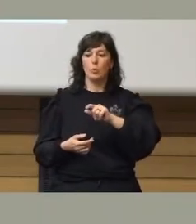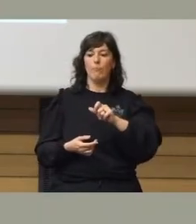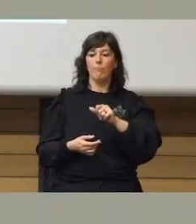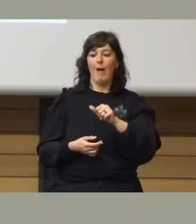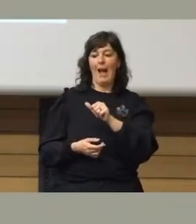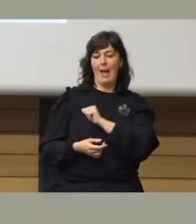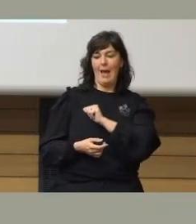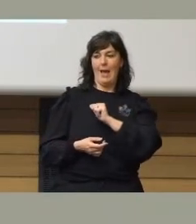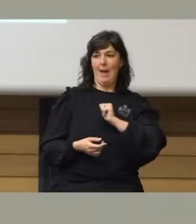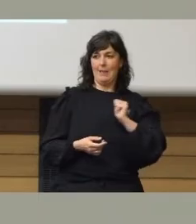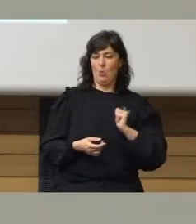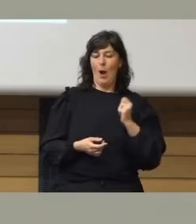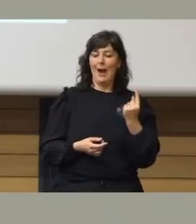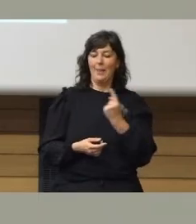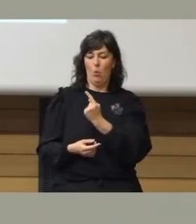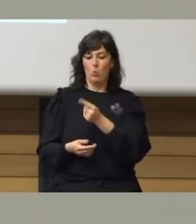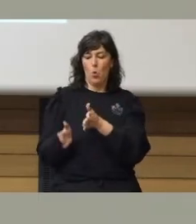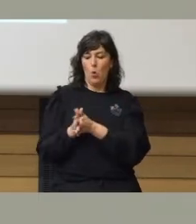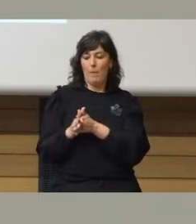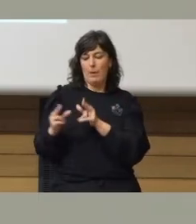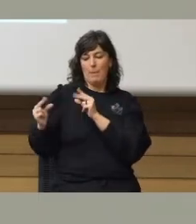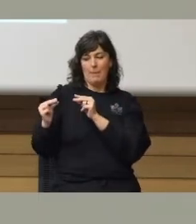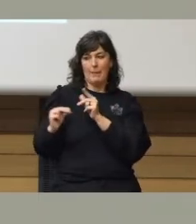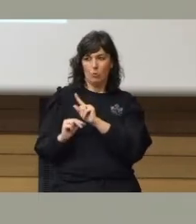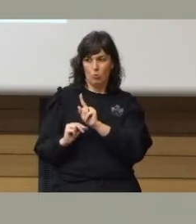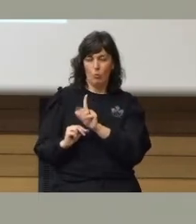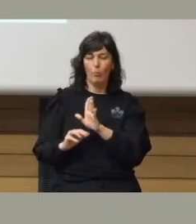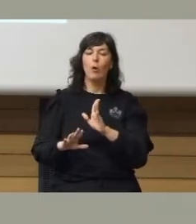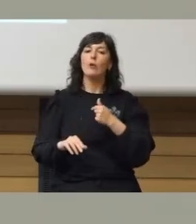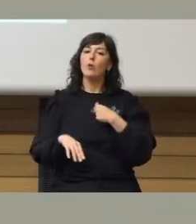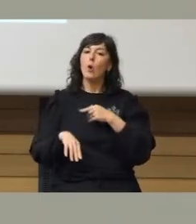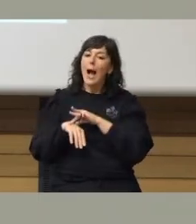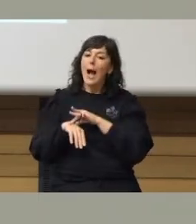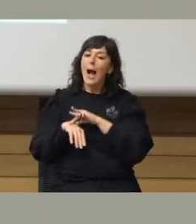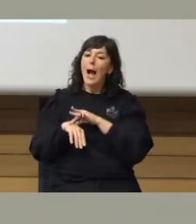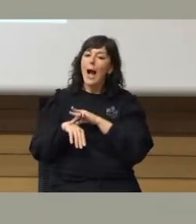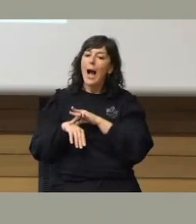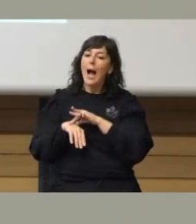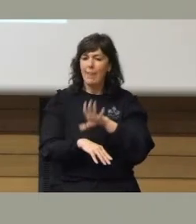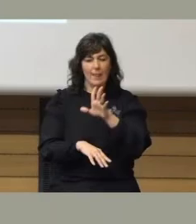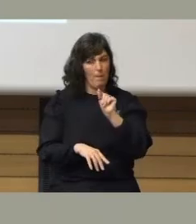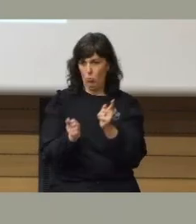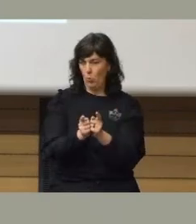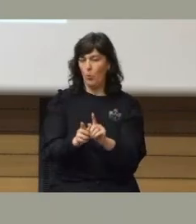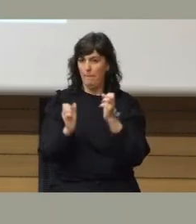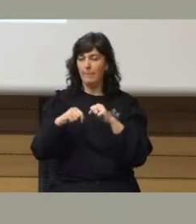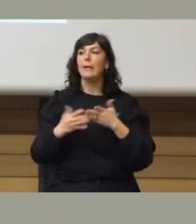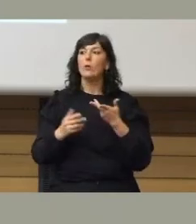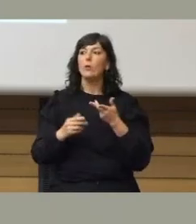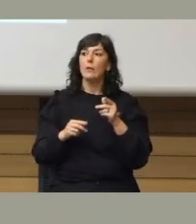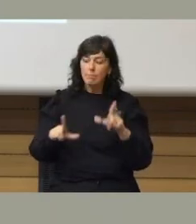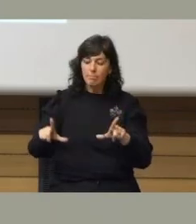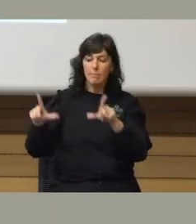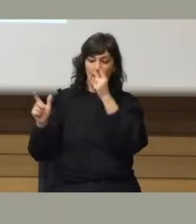con el compañero, y yo os voy a guiar. Son 5 minutos, ¿vale? Entonces, ¿veis esta imagen que tenemos